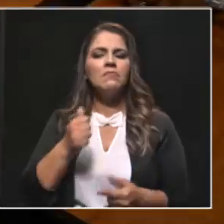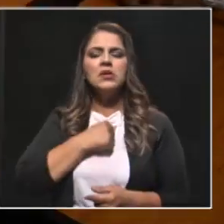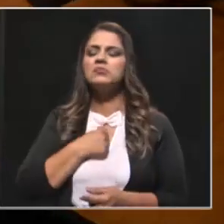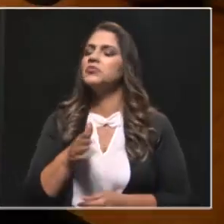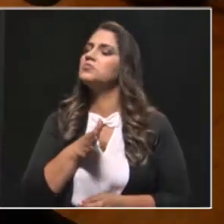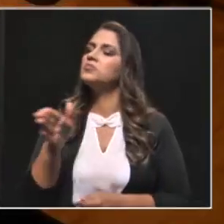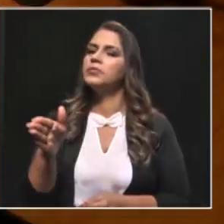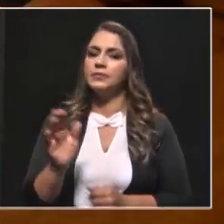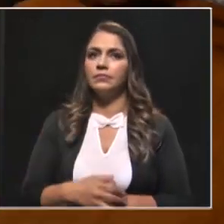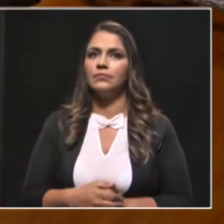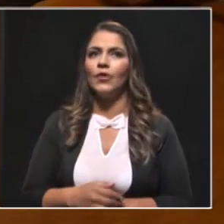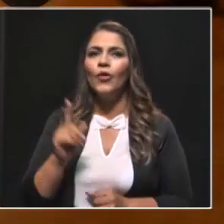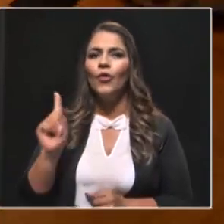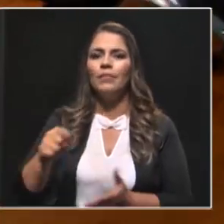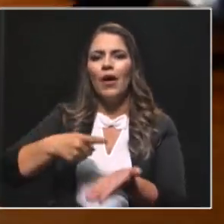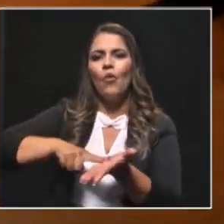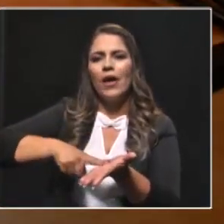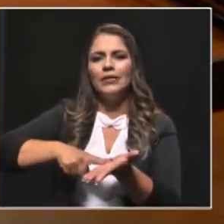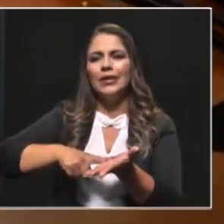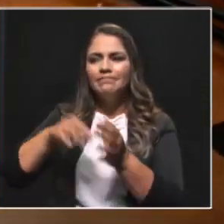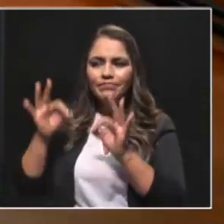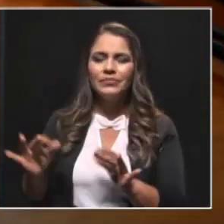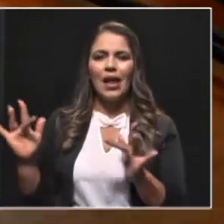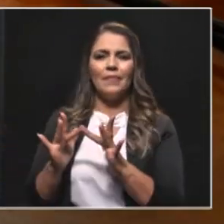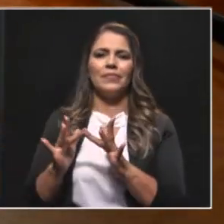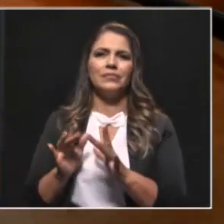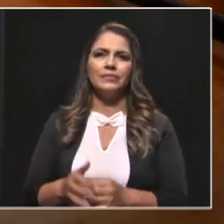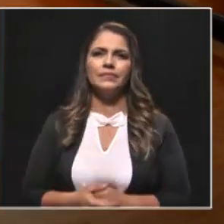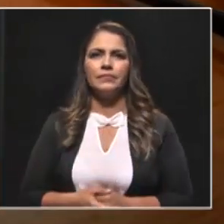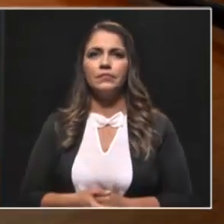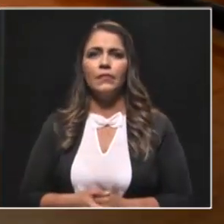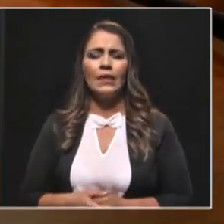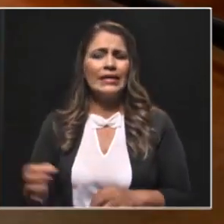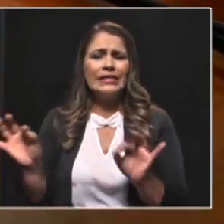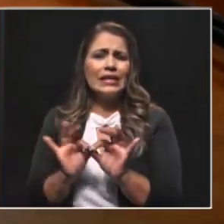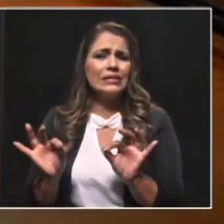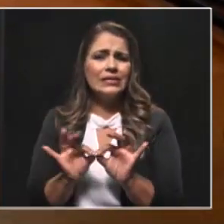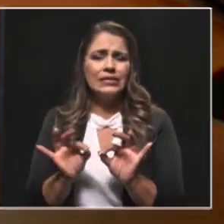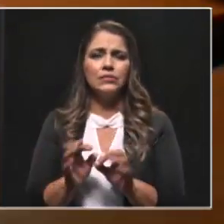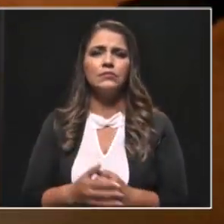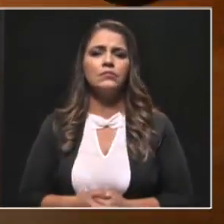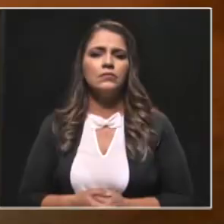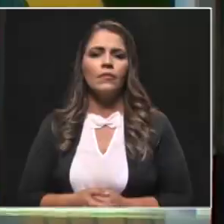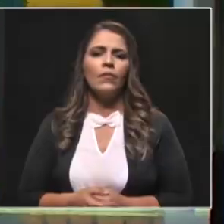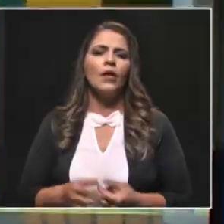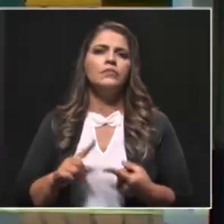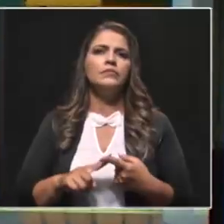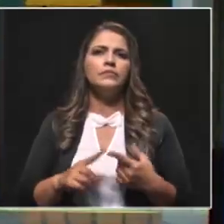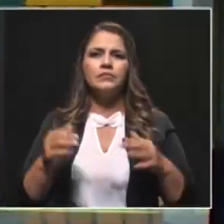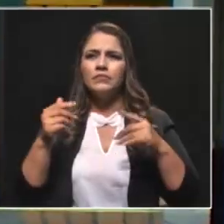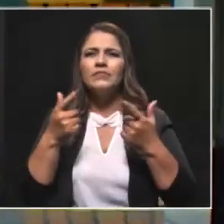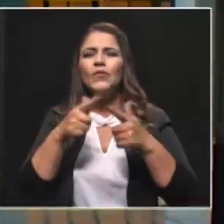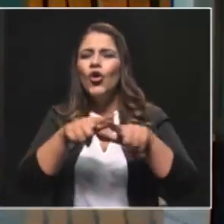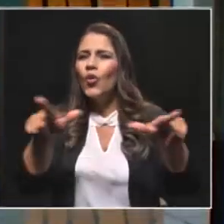registraduría, pues se requiere la autenticación de la huella dactilar. Este sencillo procedimiento también puede hacerlo en los kioscos que se